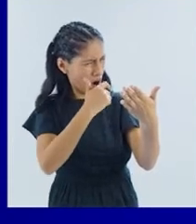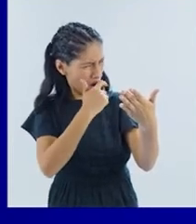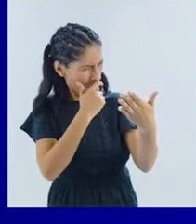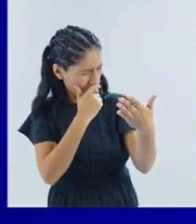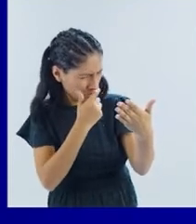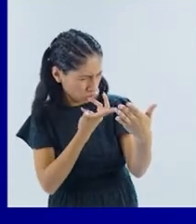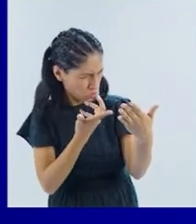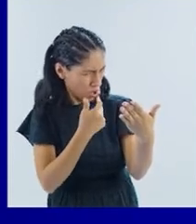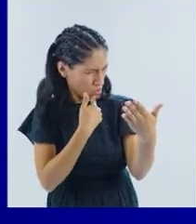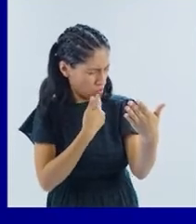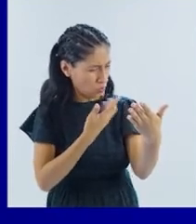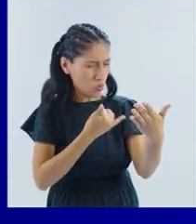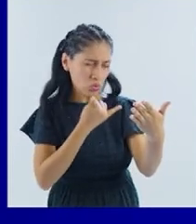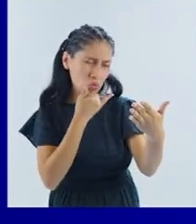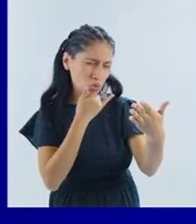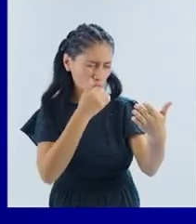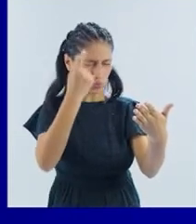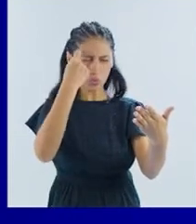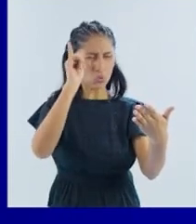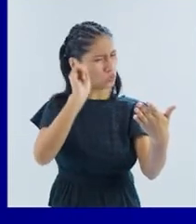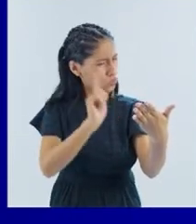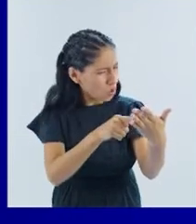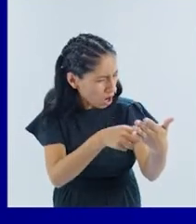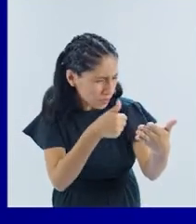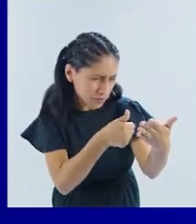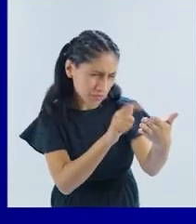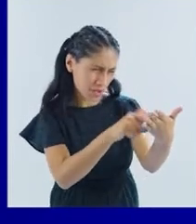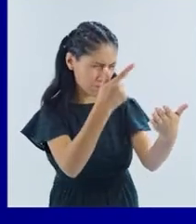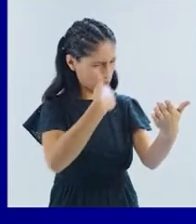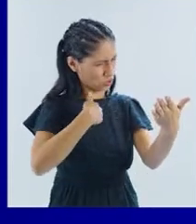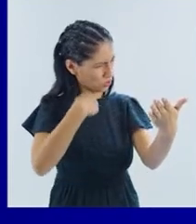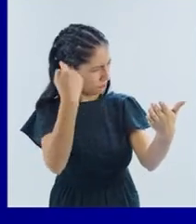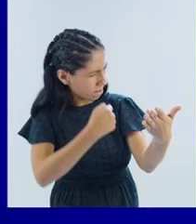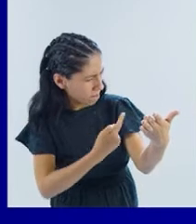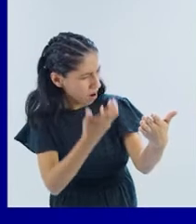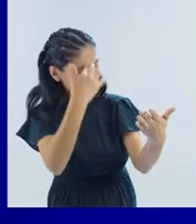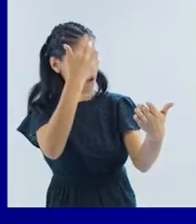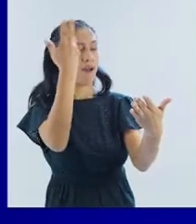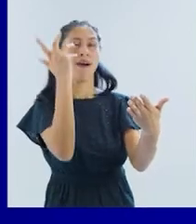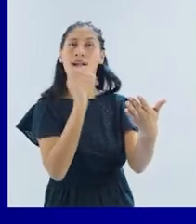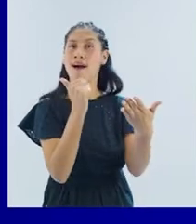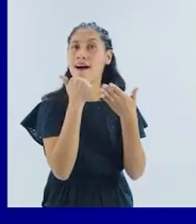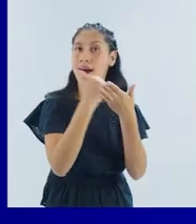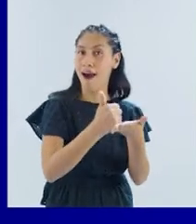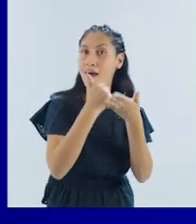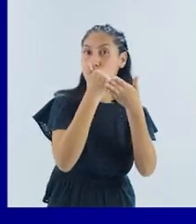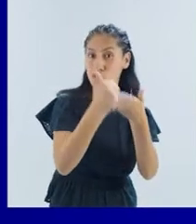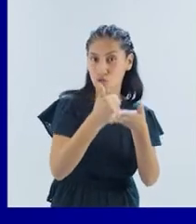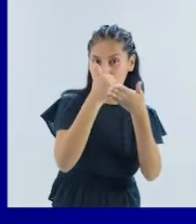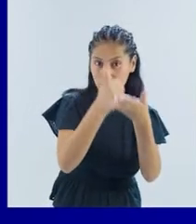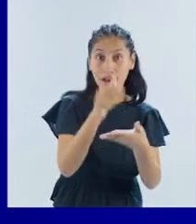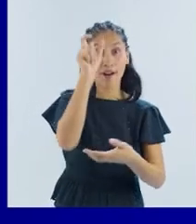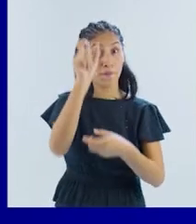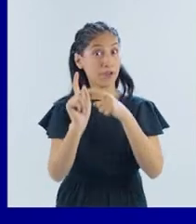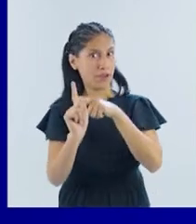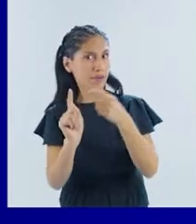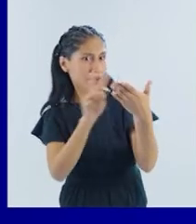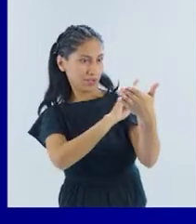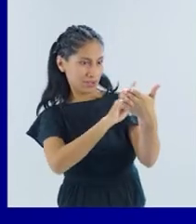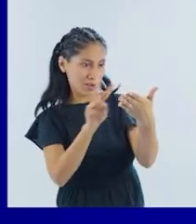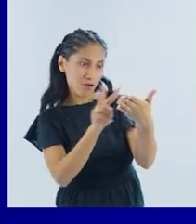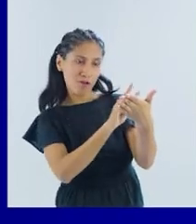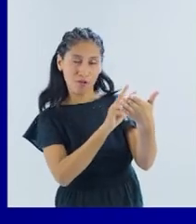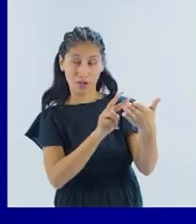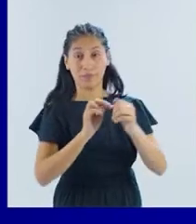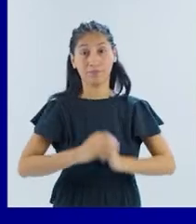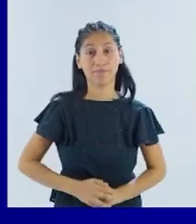opine diferente, o bien ofrecer argumentos sólidos que ratifiquen y fortalezcan sus ideas, en el caso de que sean las mismas